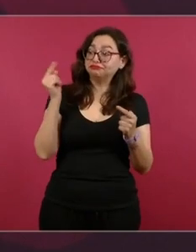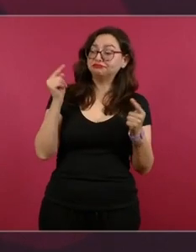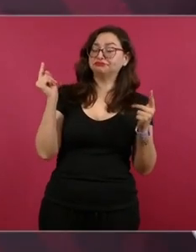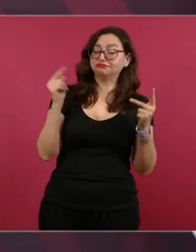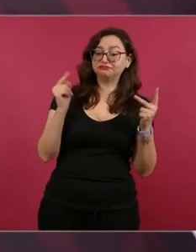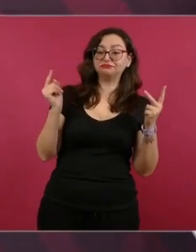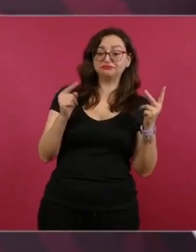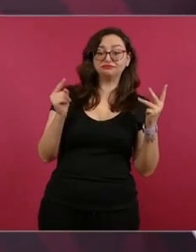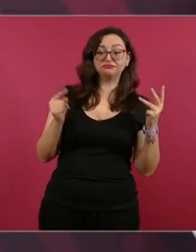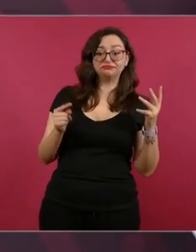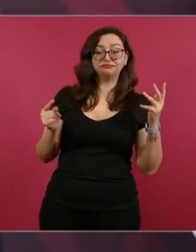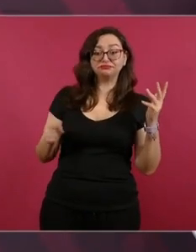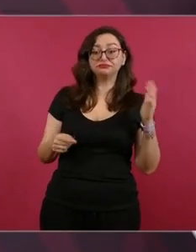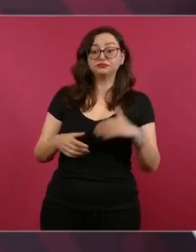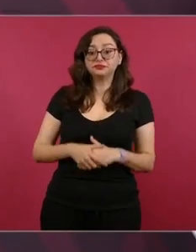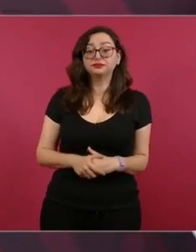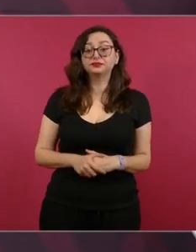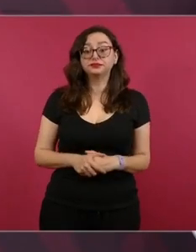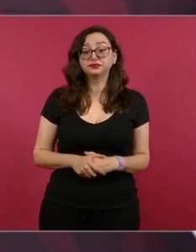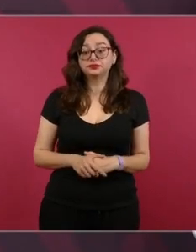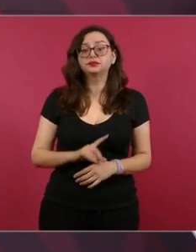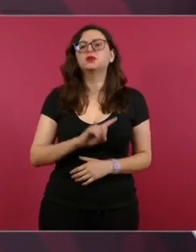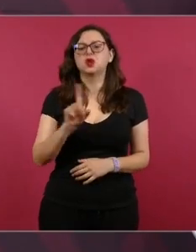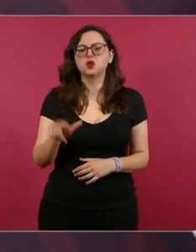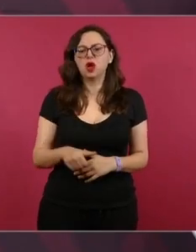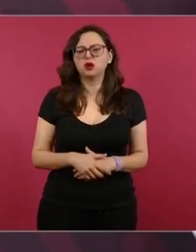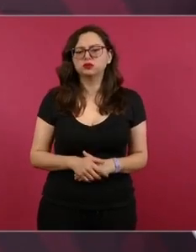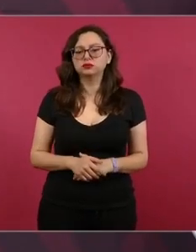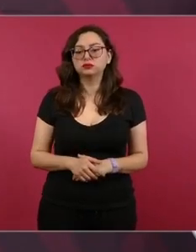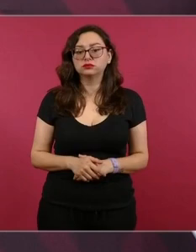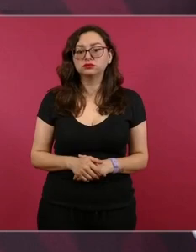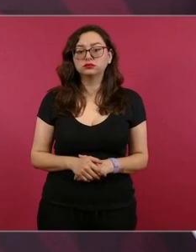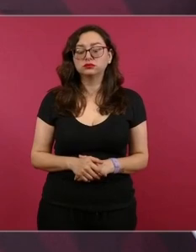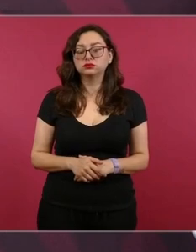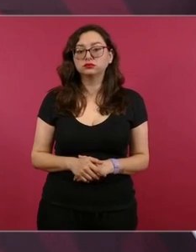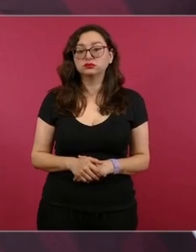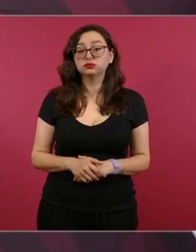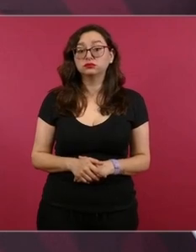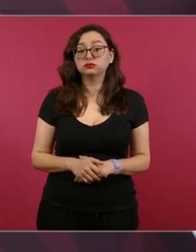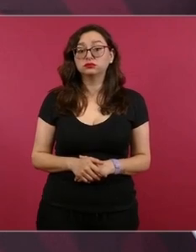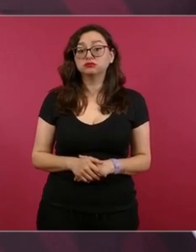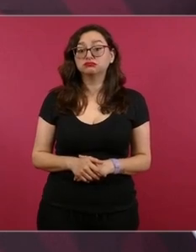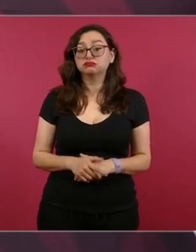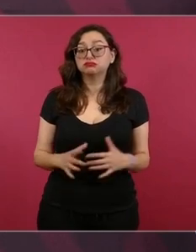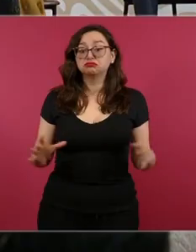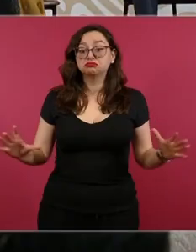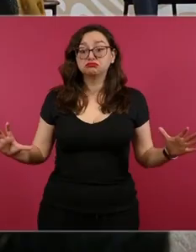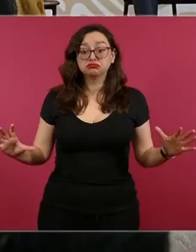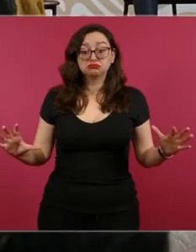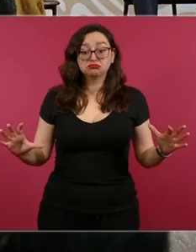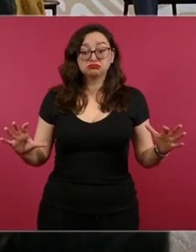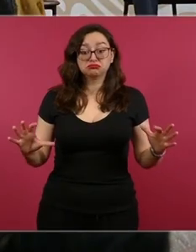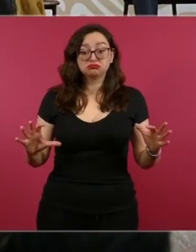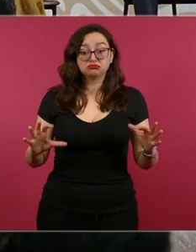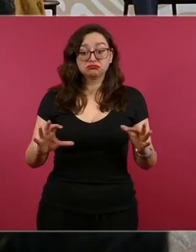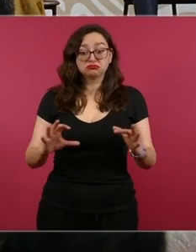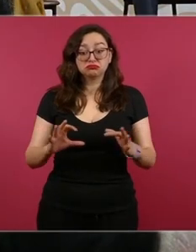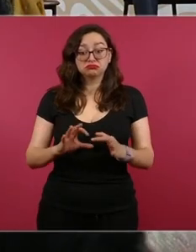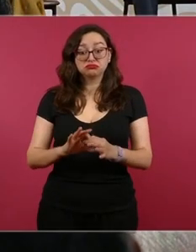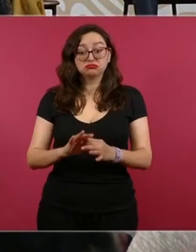Y terminó aliado a